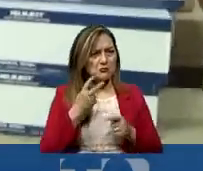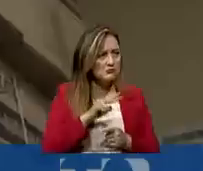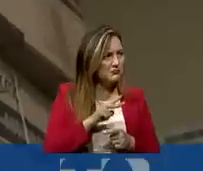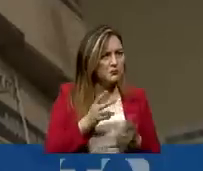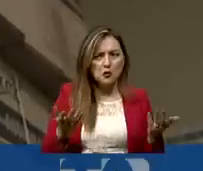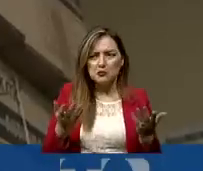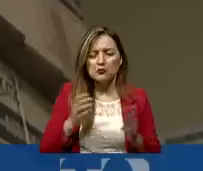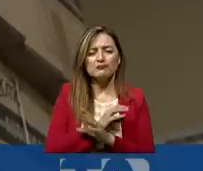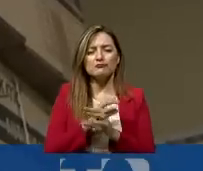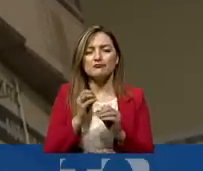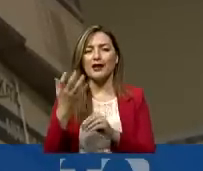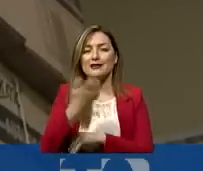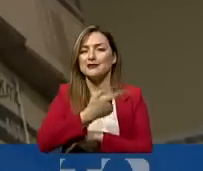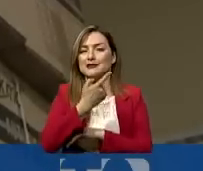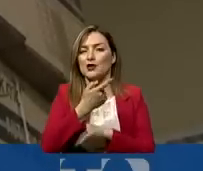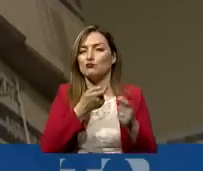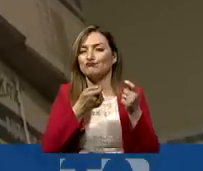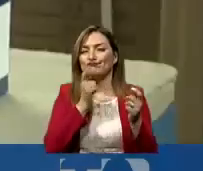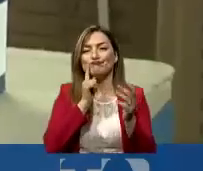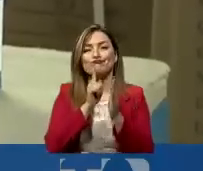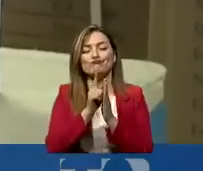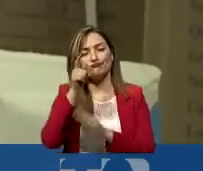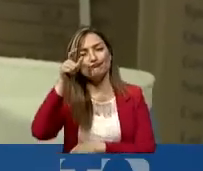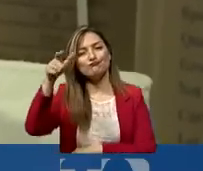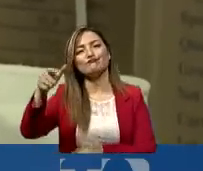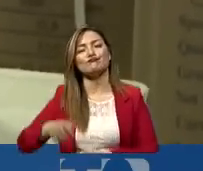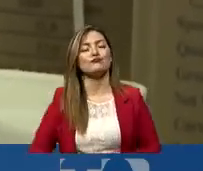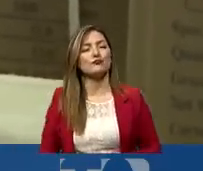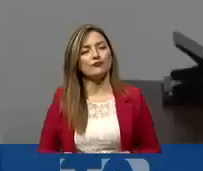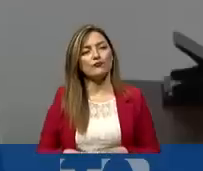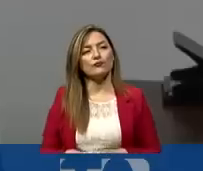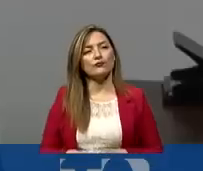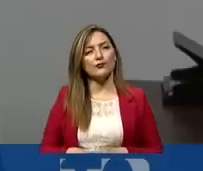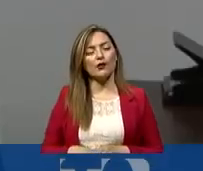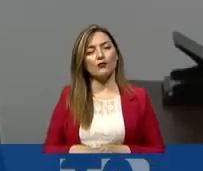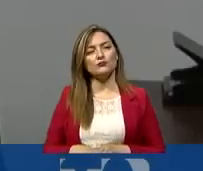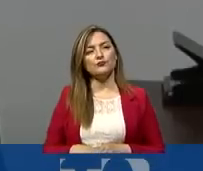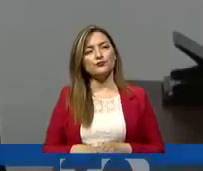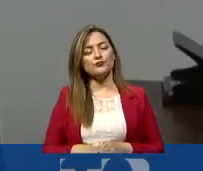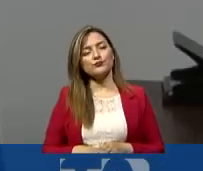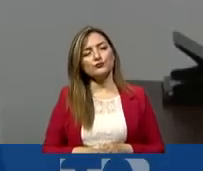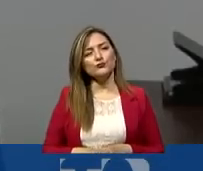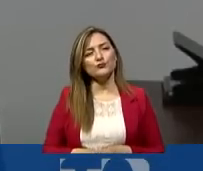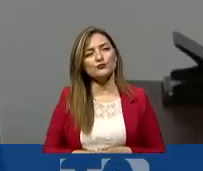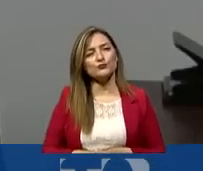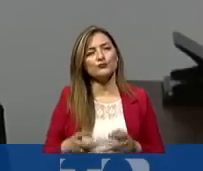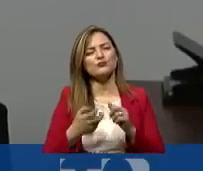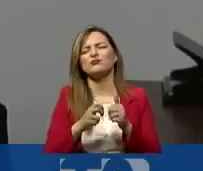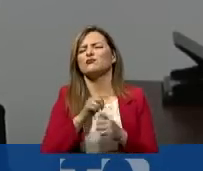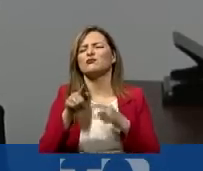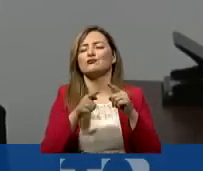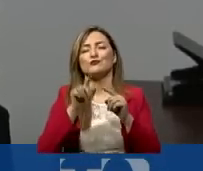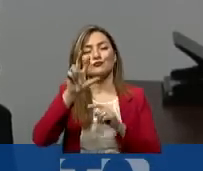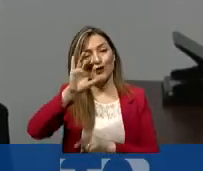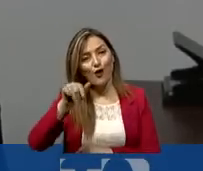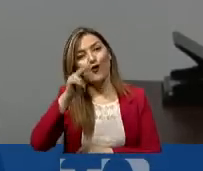que se realiza cada 15 días. La denuncia ya fue presentada en Fiscalía. Este problema se lo suscitó el día 3 de junio y la